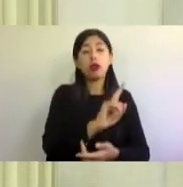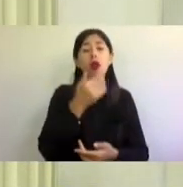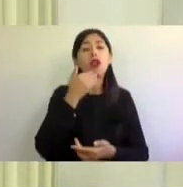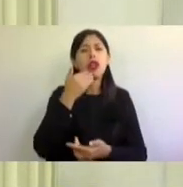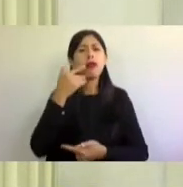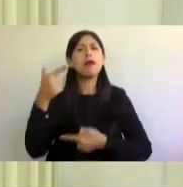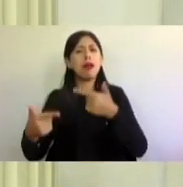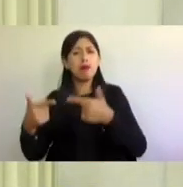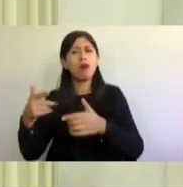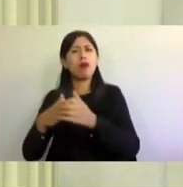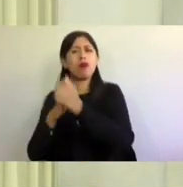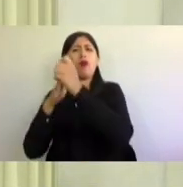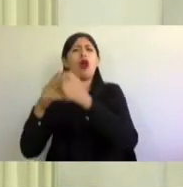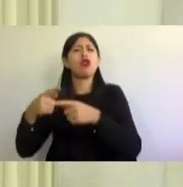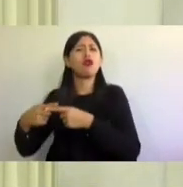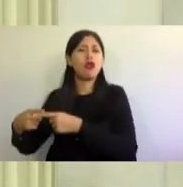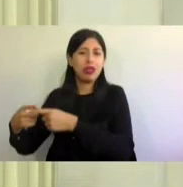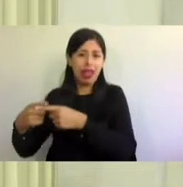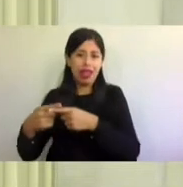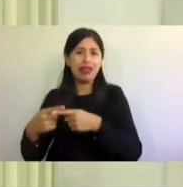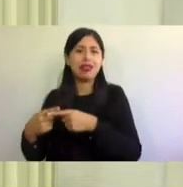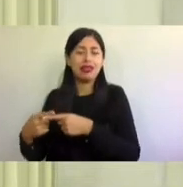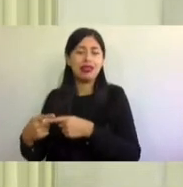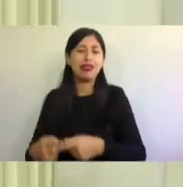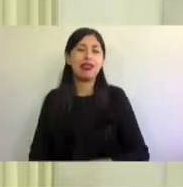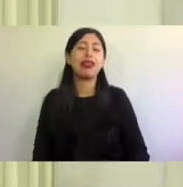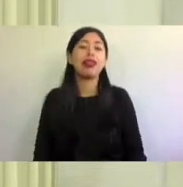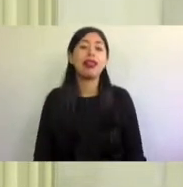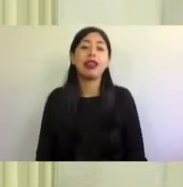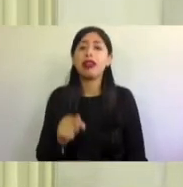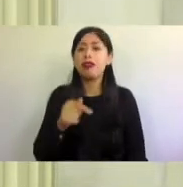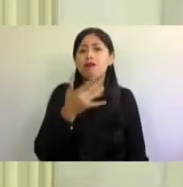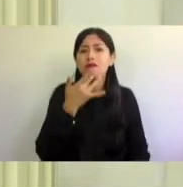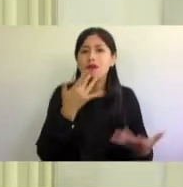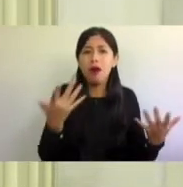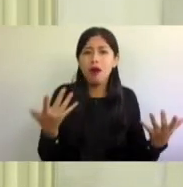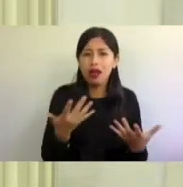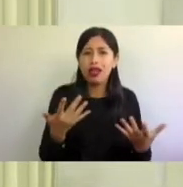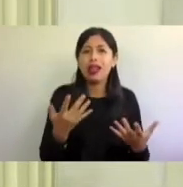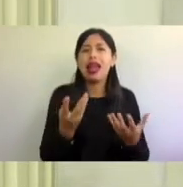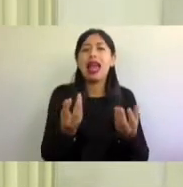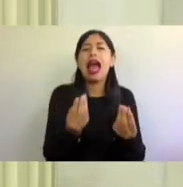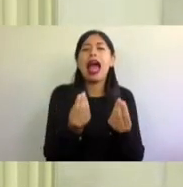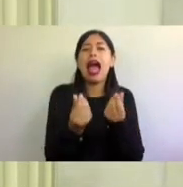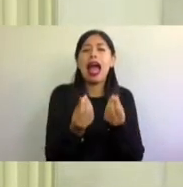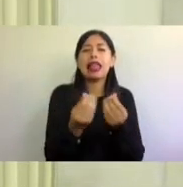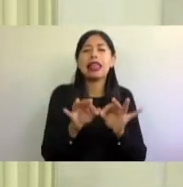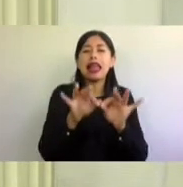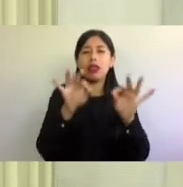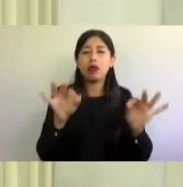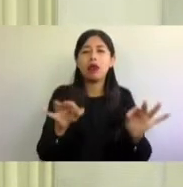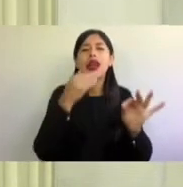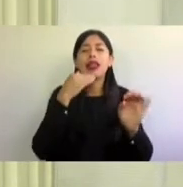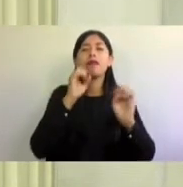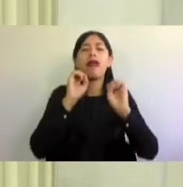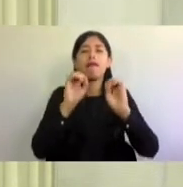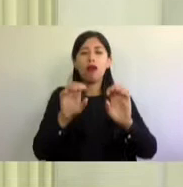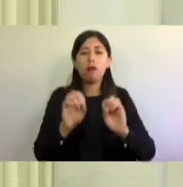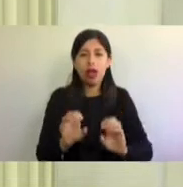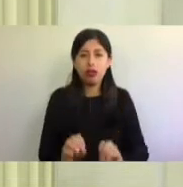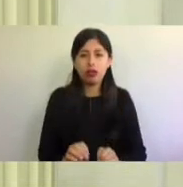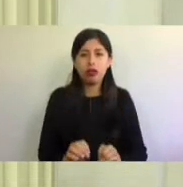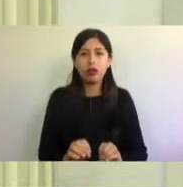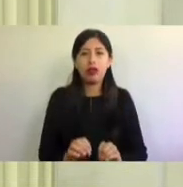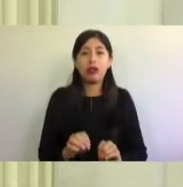liderazgos sociales y esto se explica nosotros vamos al presidente de la república cambia el boliche en la inauguración del año